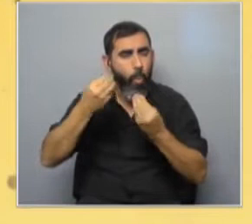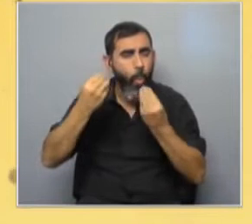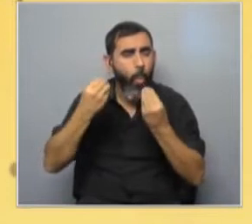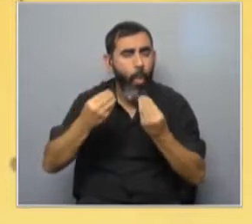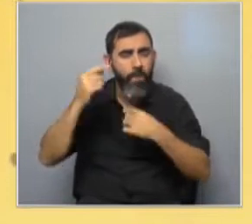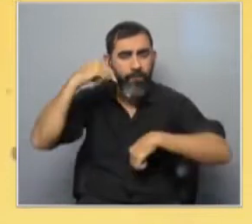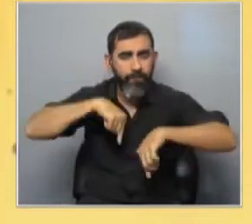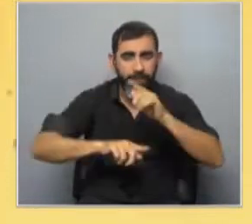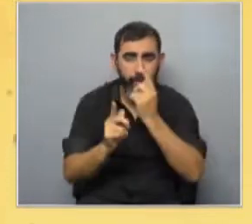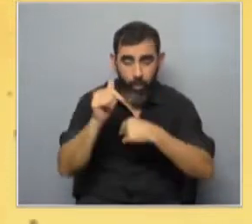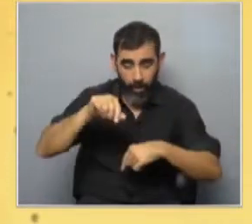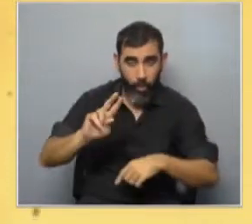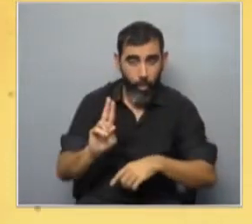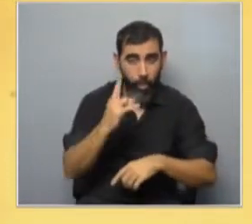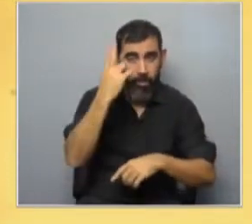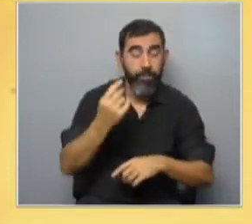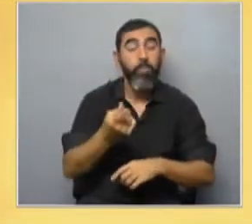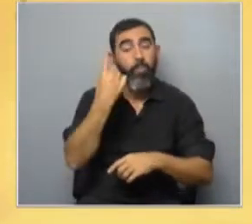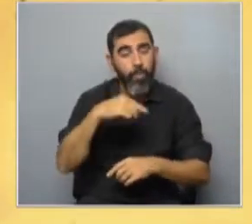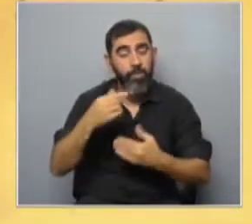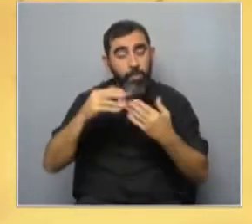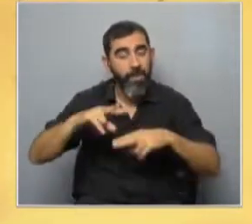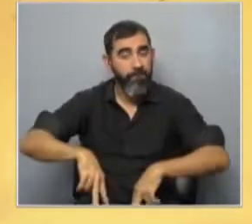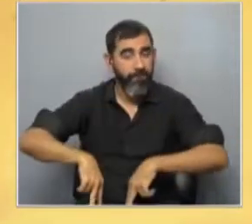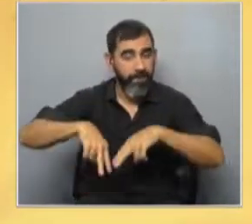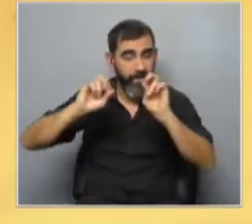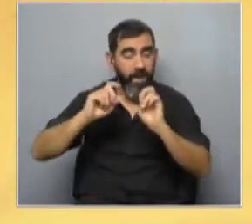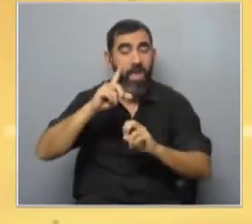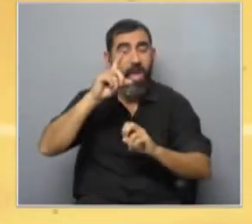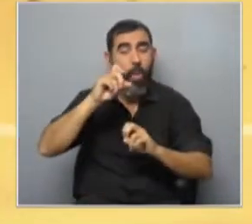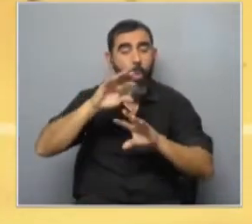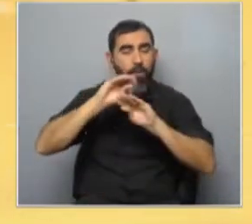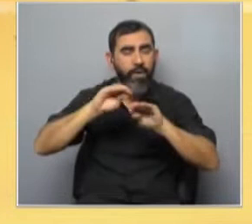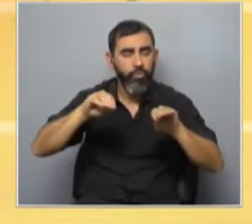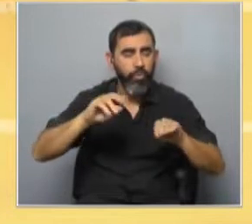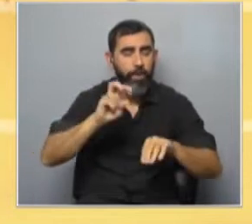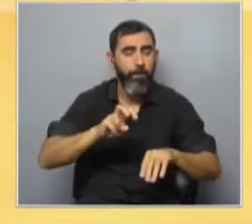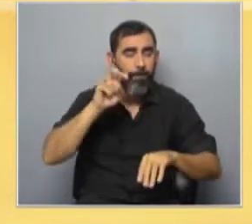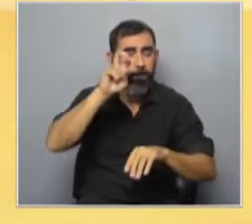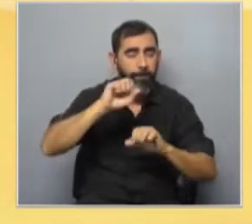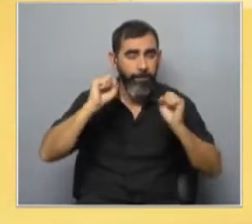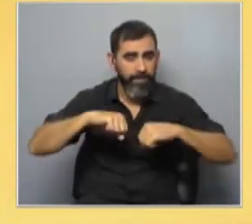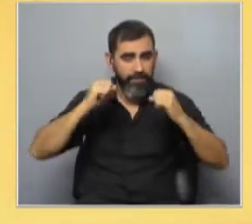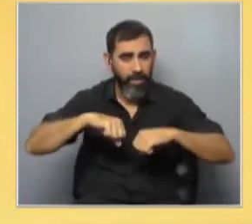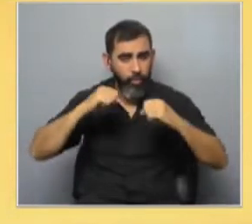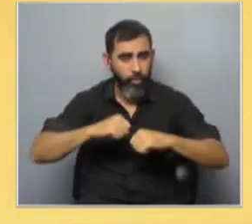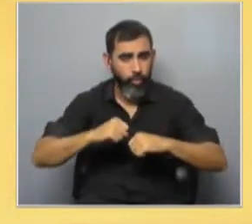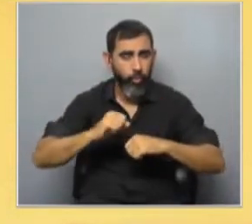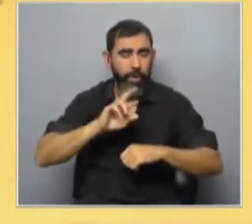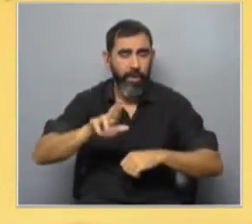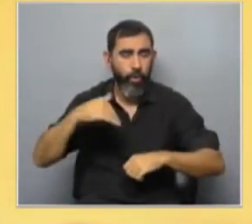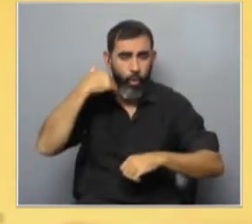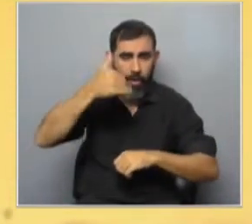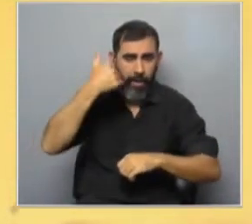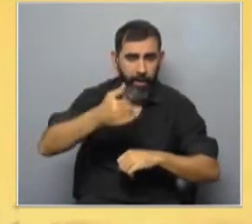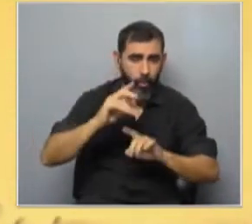están circulando en Uruguay. Y bueno, por eso comenzaron a investigar las aguas residuales de Paysandú, de Bella Unión, de Fraiventos y también